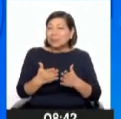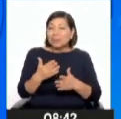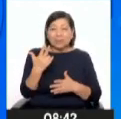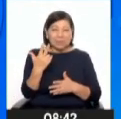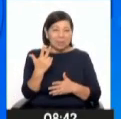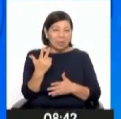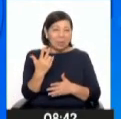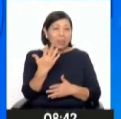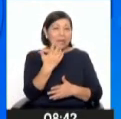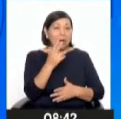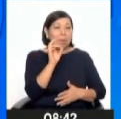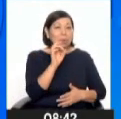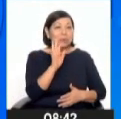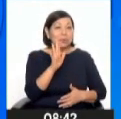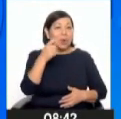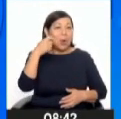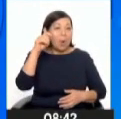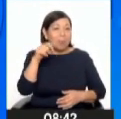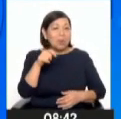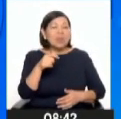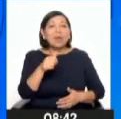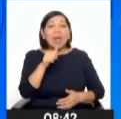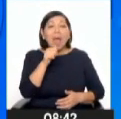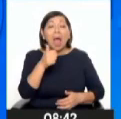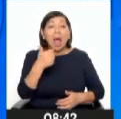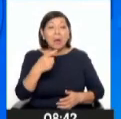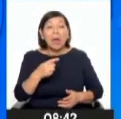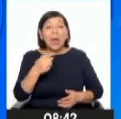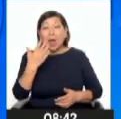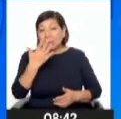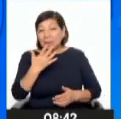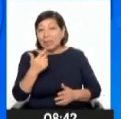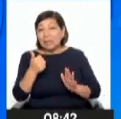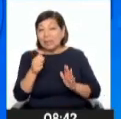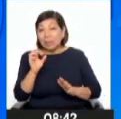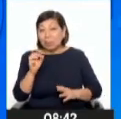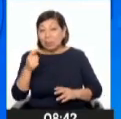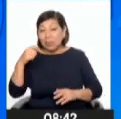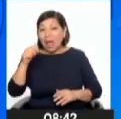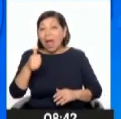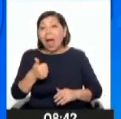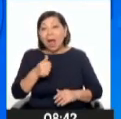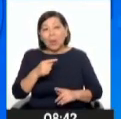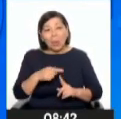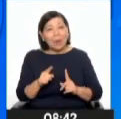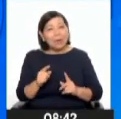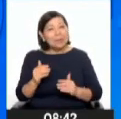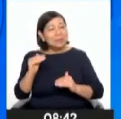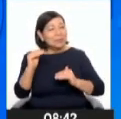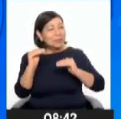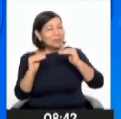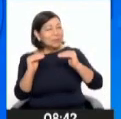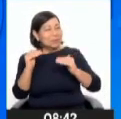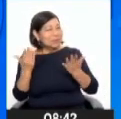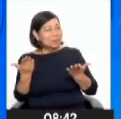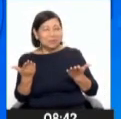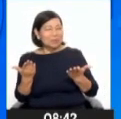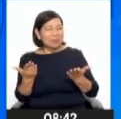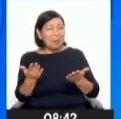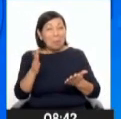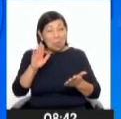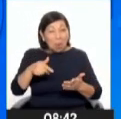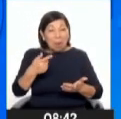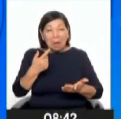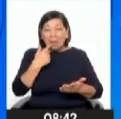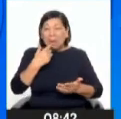entre 3 a 3.5% de alcohol. Y la cerveza negra llega hasta 6% de alcohol. Entonces eso quiere decir que no nos va a